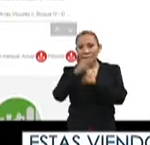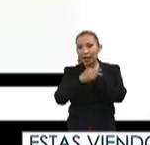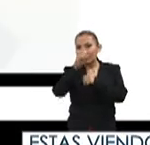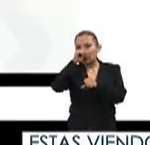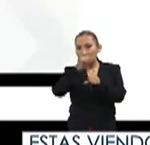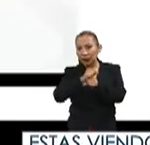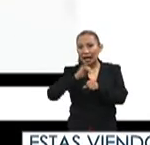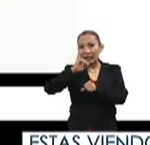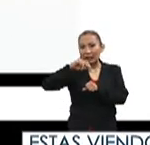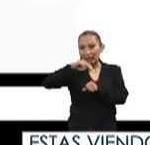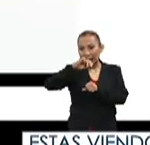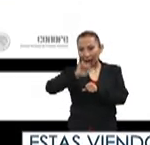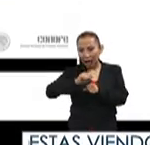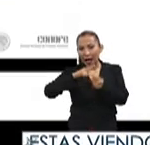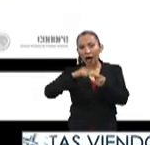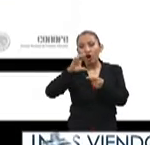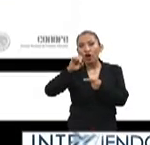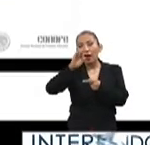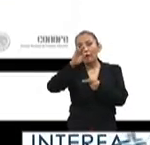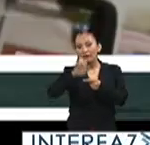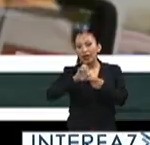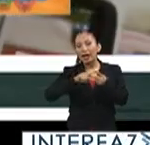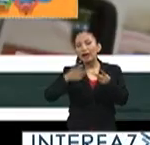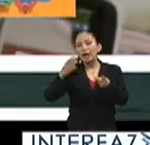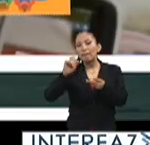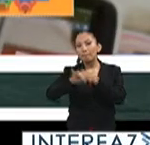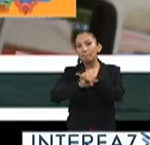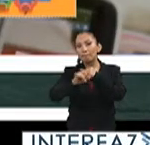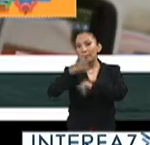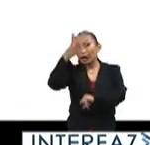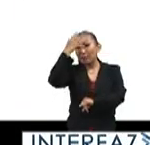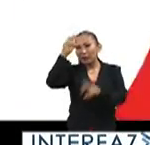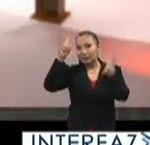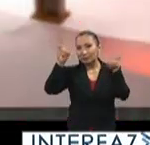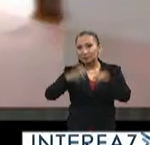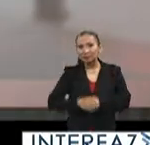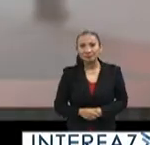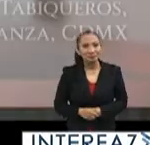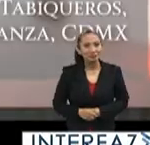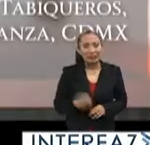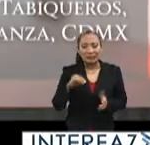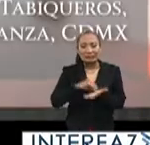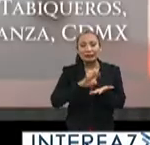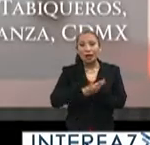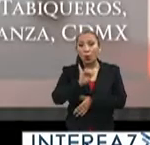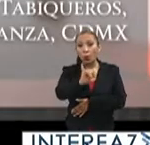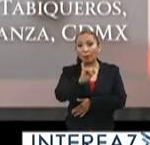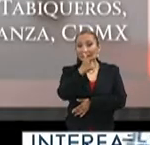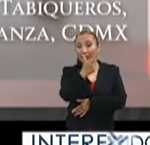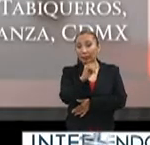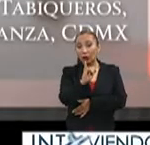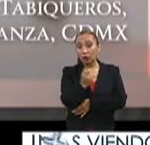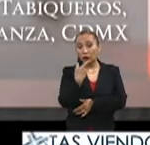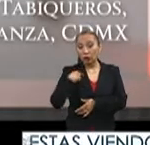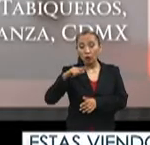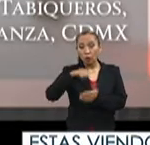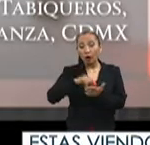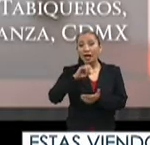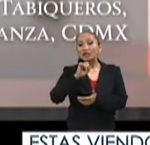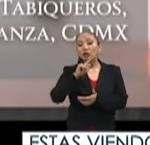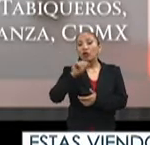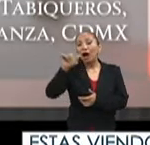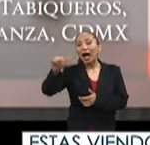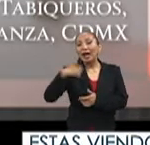telesecundaria, el INEA, CONAFE y Portal Aprende. La cita es el jueves 7 de junio en el Estudio